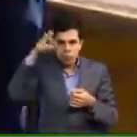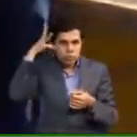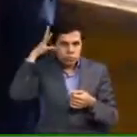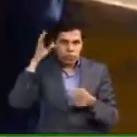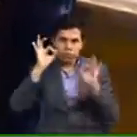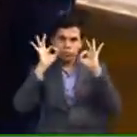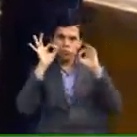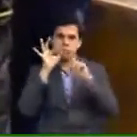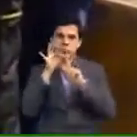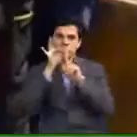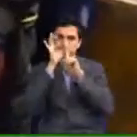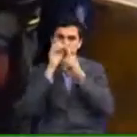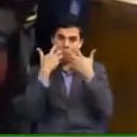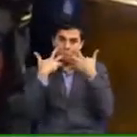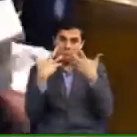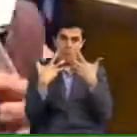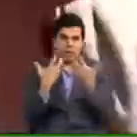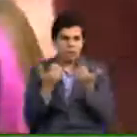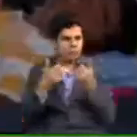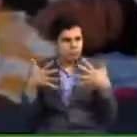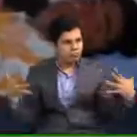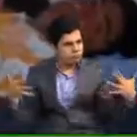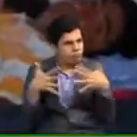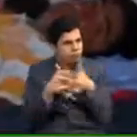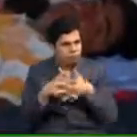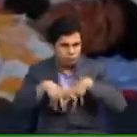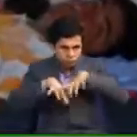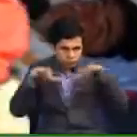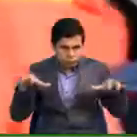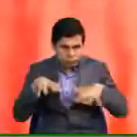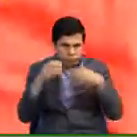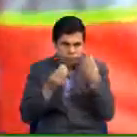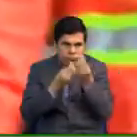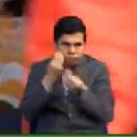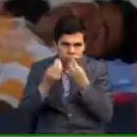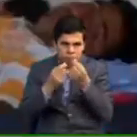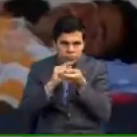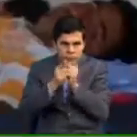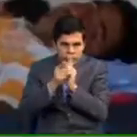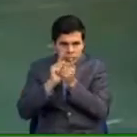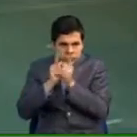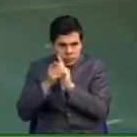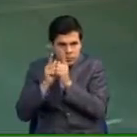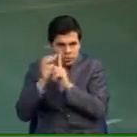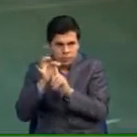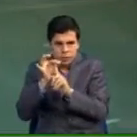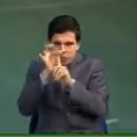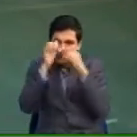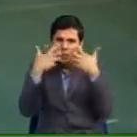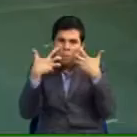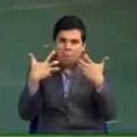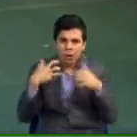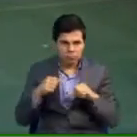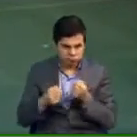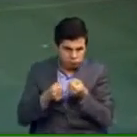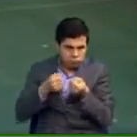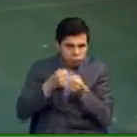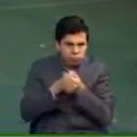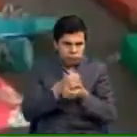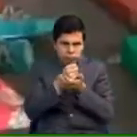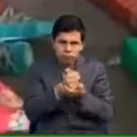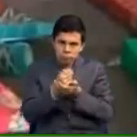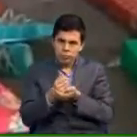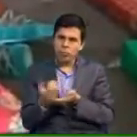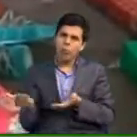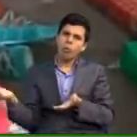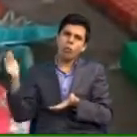una actividad de integración en red se restablezca rápidamente y podamos con eso dar unos primeros gestos